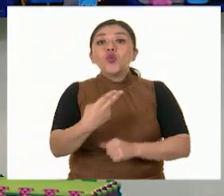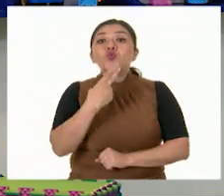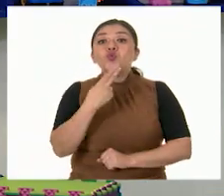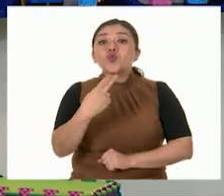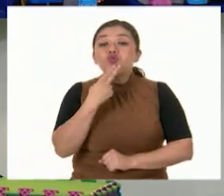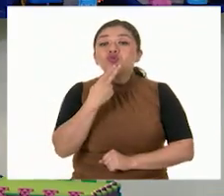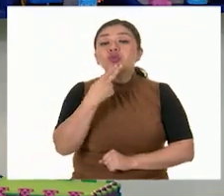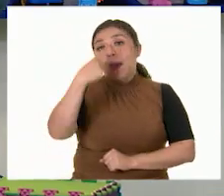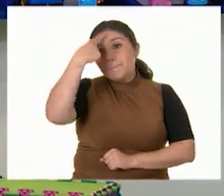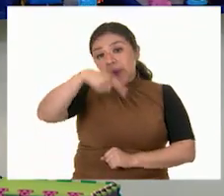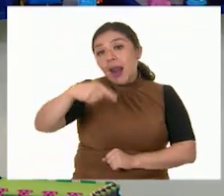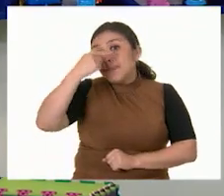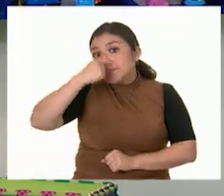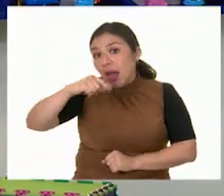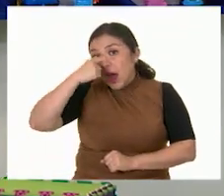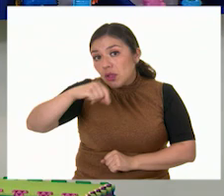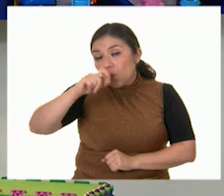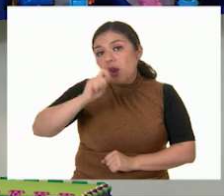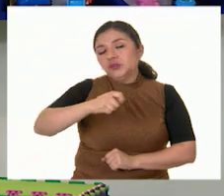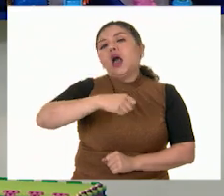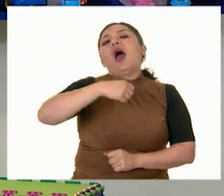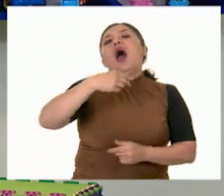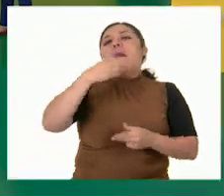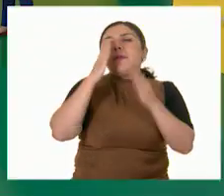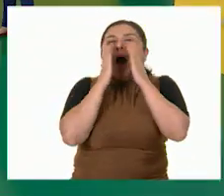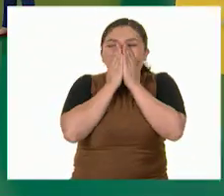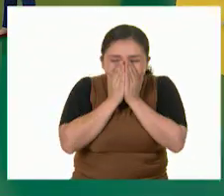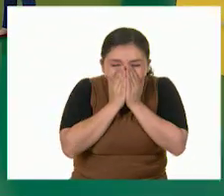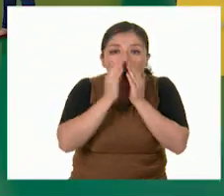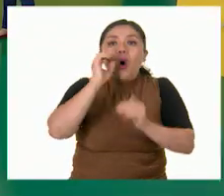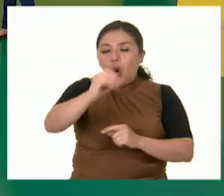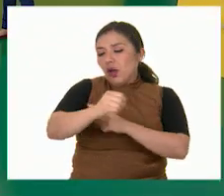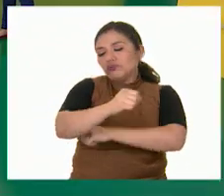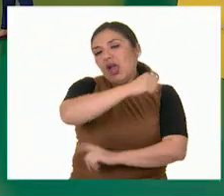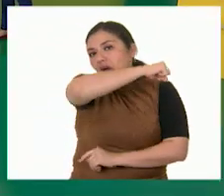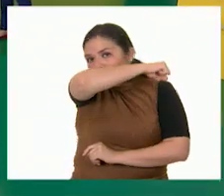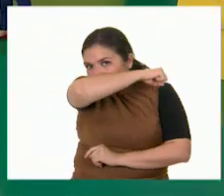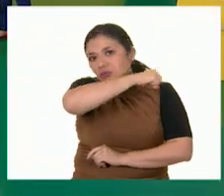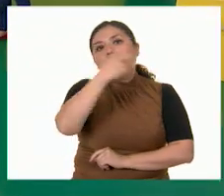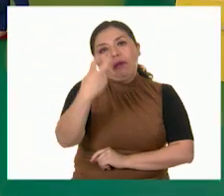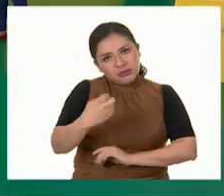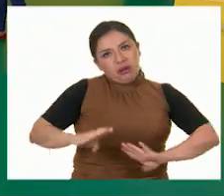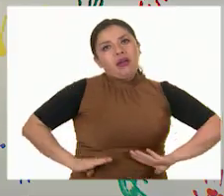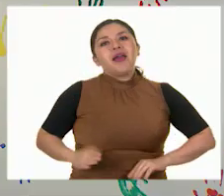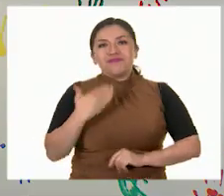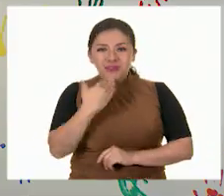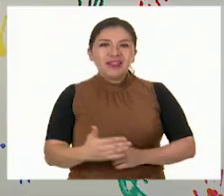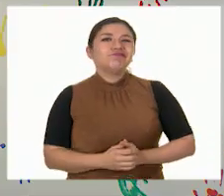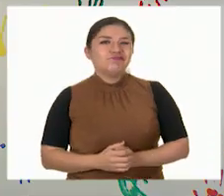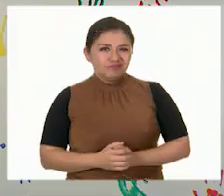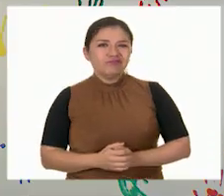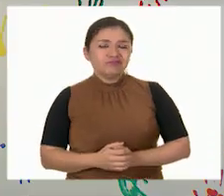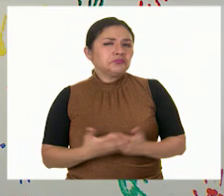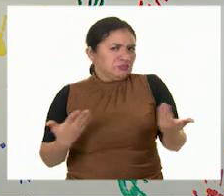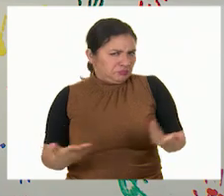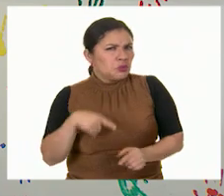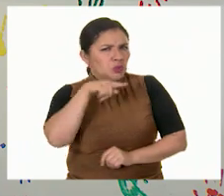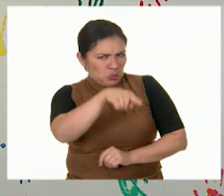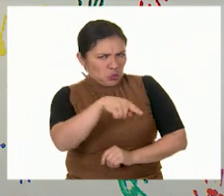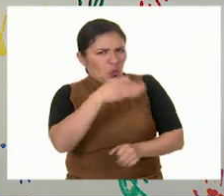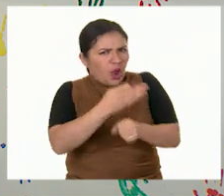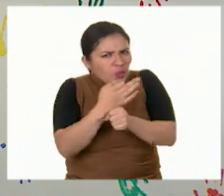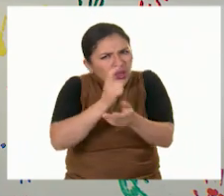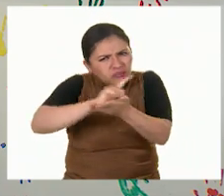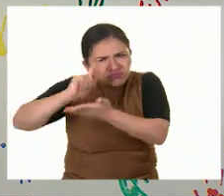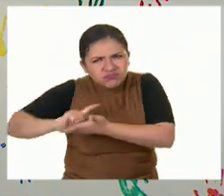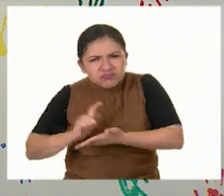para el estornudo o también el mismo estornudo de etiqueta del que hemos estado hablando aquí. Así es. Bueno, y a todo esto, tú estabas